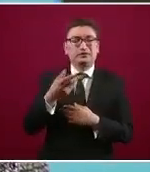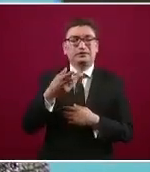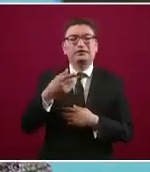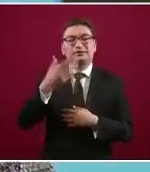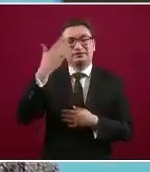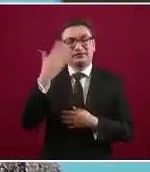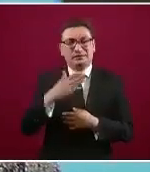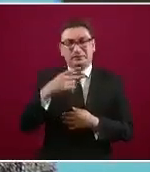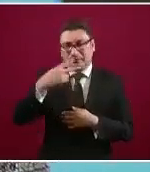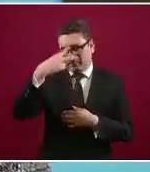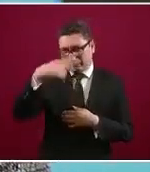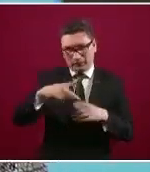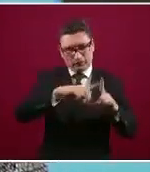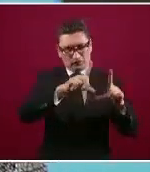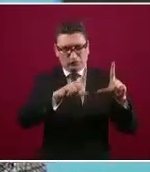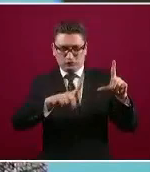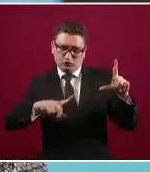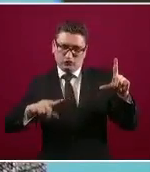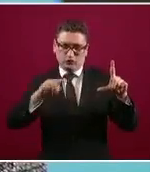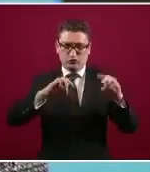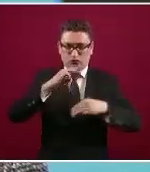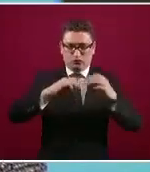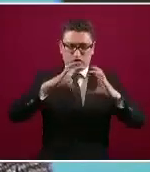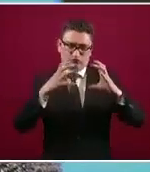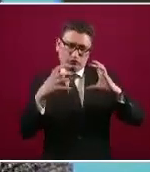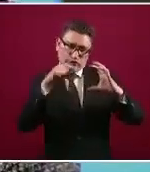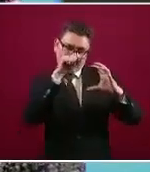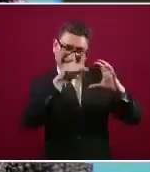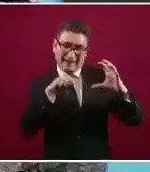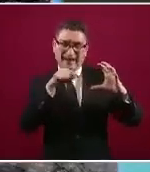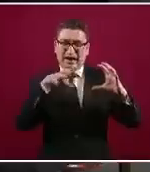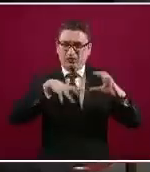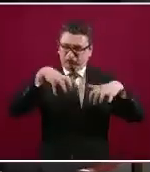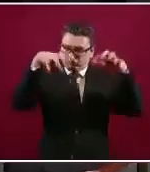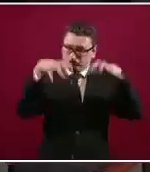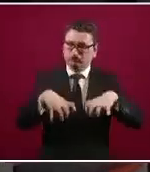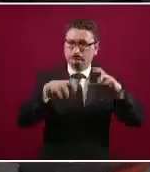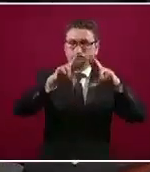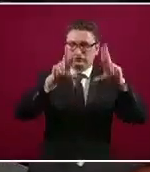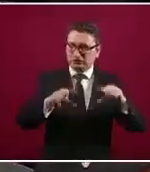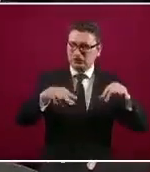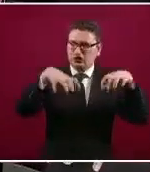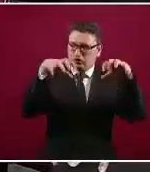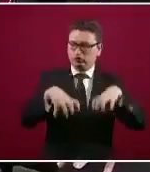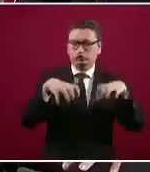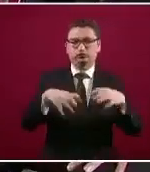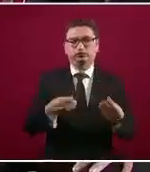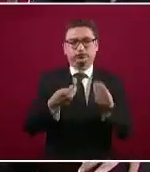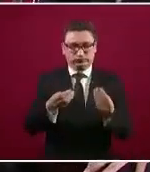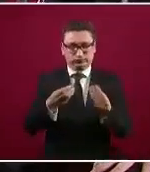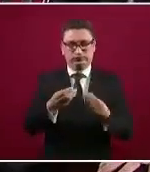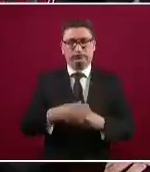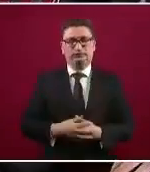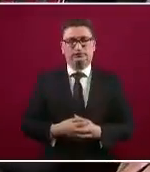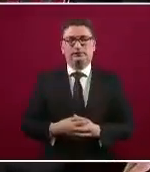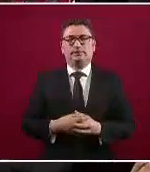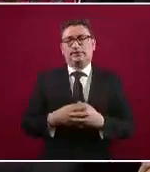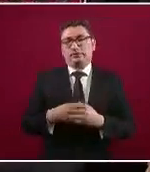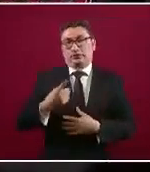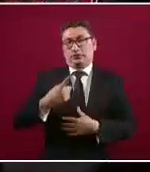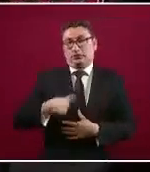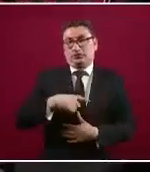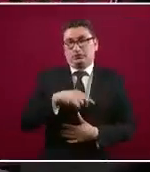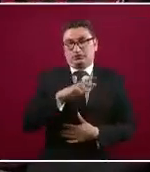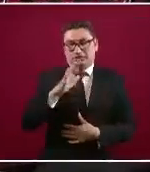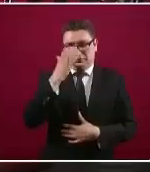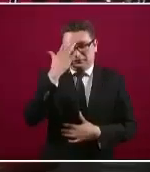franja donde es la franja donde ocurre mucho granizo, o sea, todavía veo que es noticia, pero también deberíamos de reconocer que este país es un